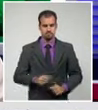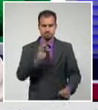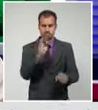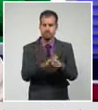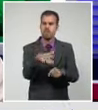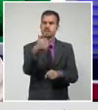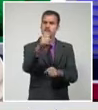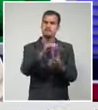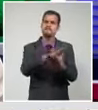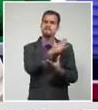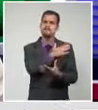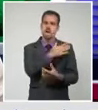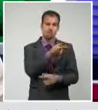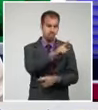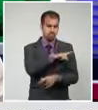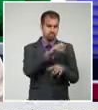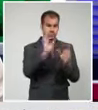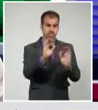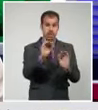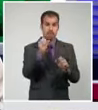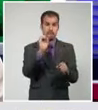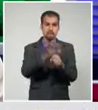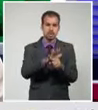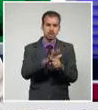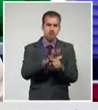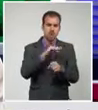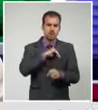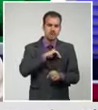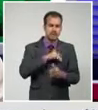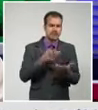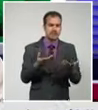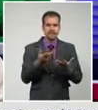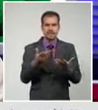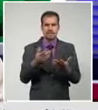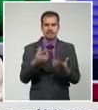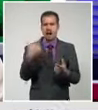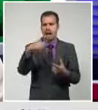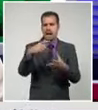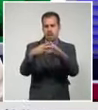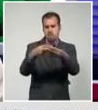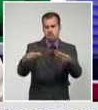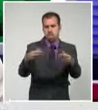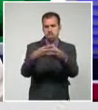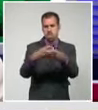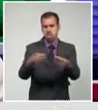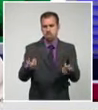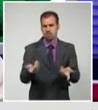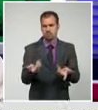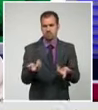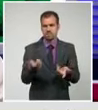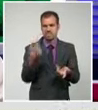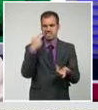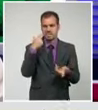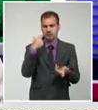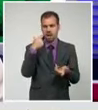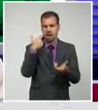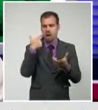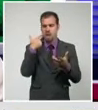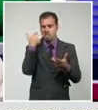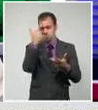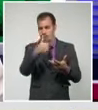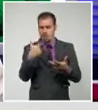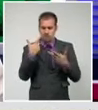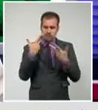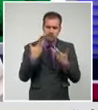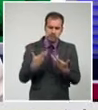una sintomatología dada por diarrea, toma del estado general. Se